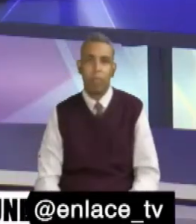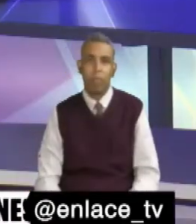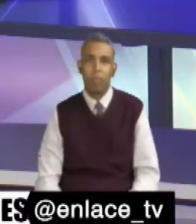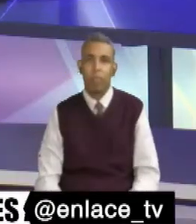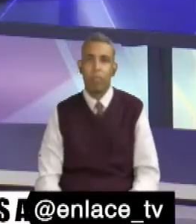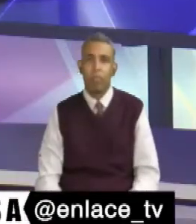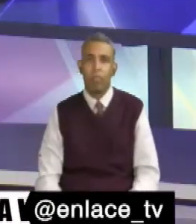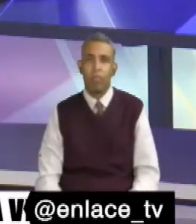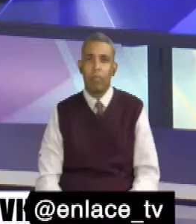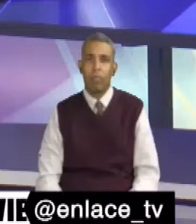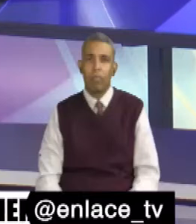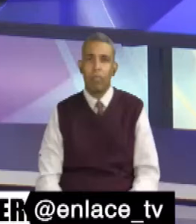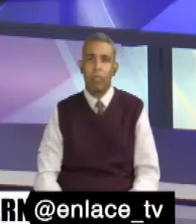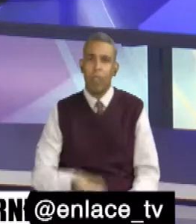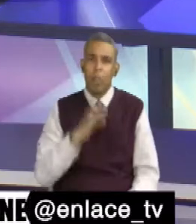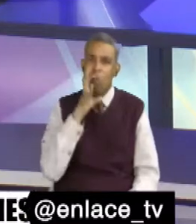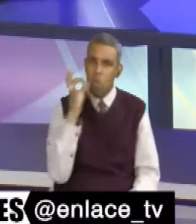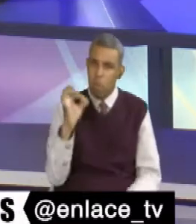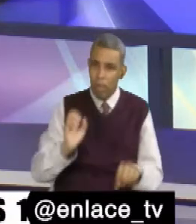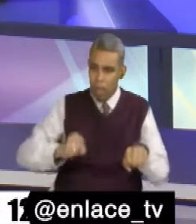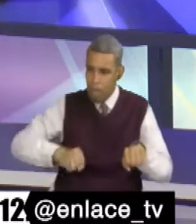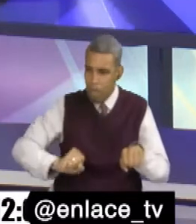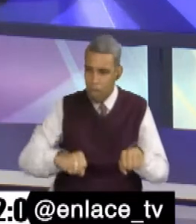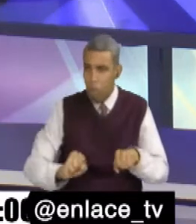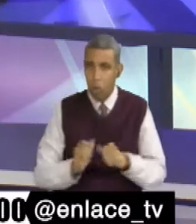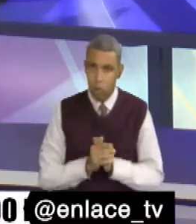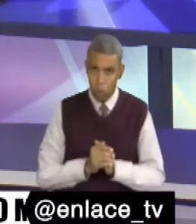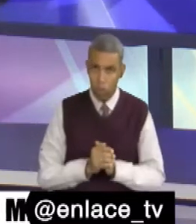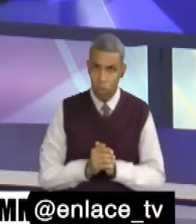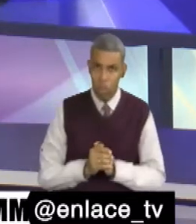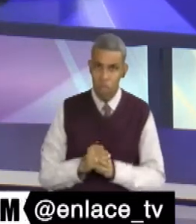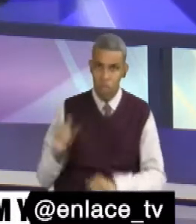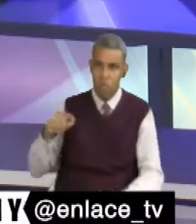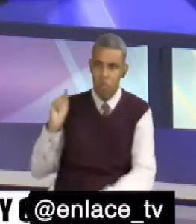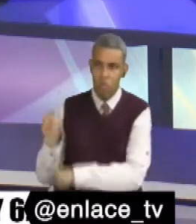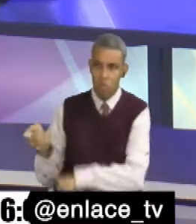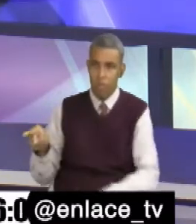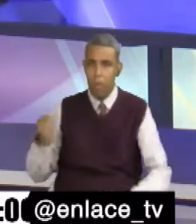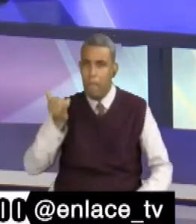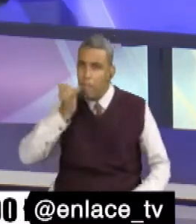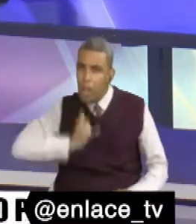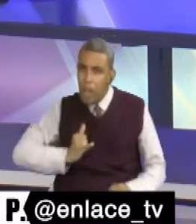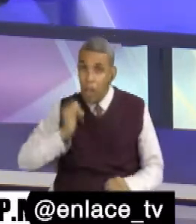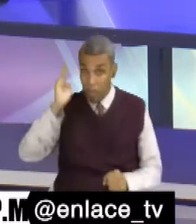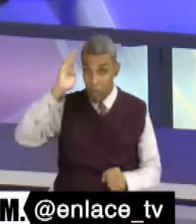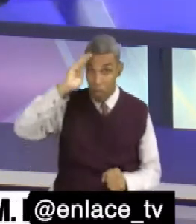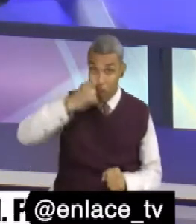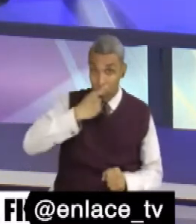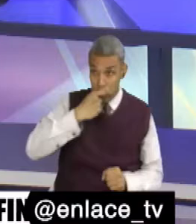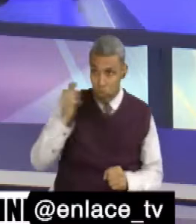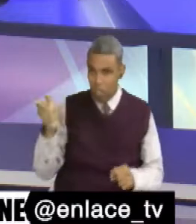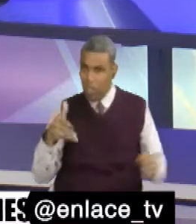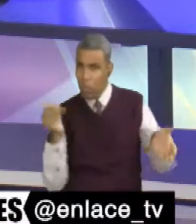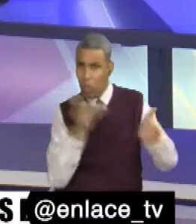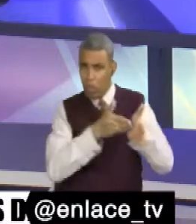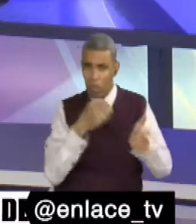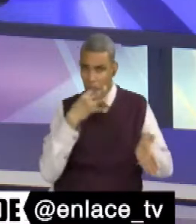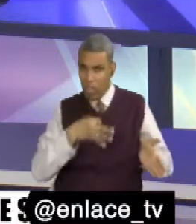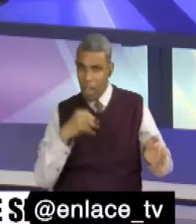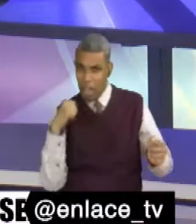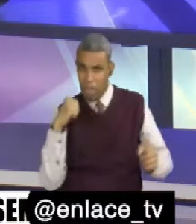Un airado motociclista es señalado de agredir y amenazar a funcionaria de la Inspección de Tránsito y